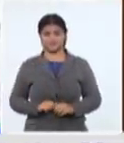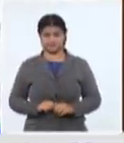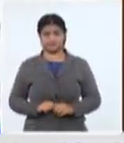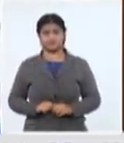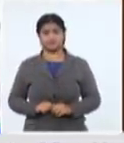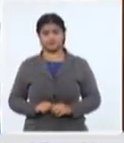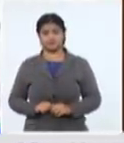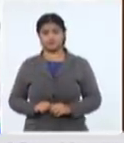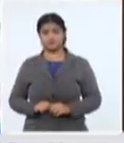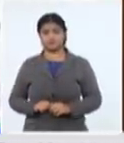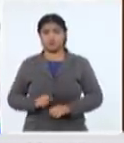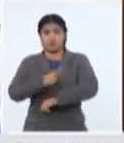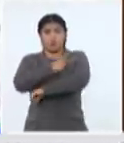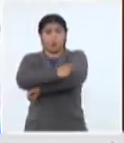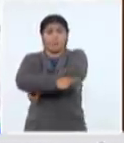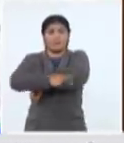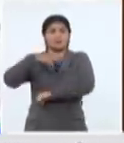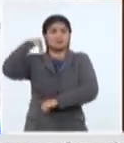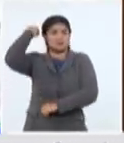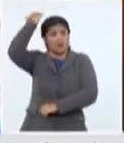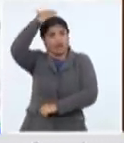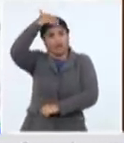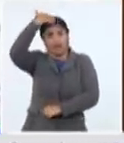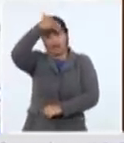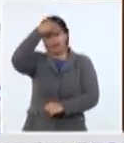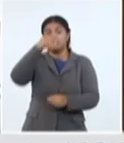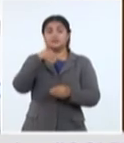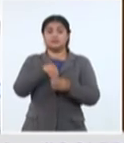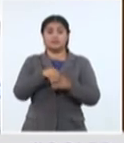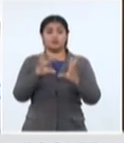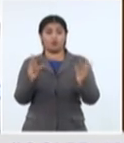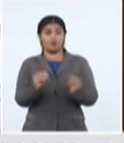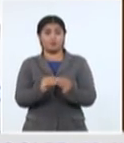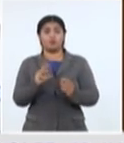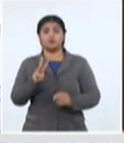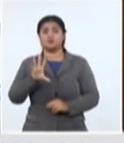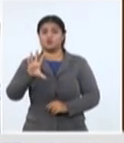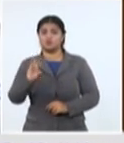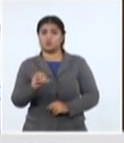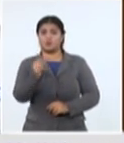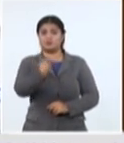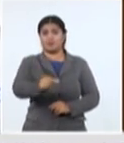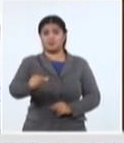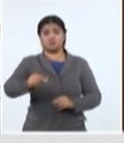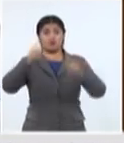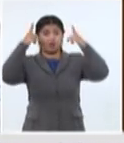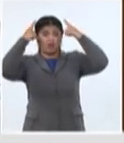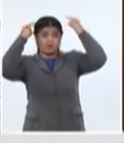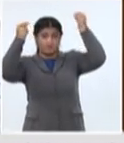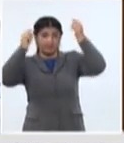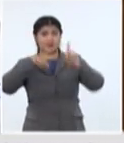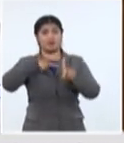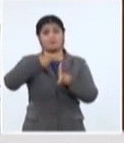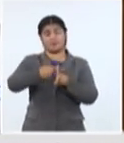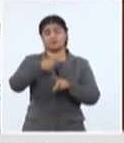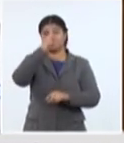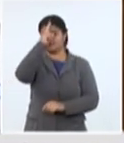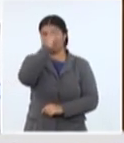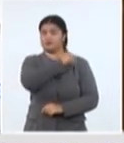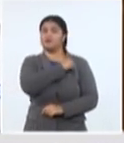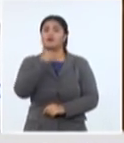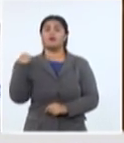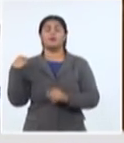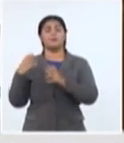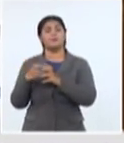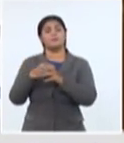de 350 colaboradores entre enfermeras y médicos y fuimos a trabajar para el hospital de Wuhan, un hospital que existe en Qatar donde